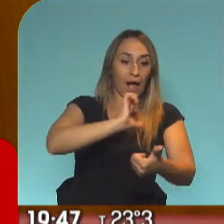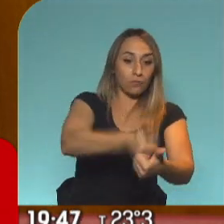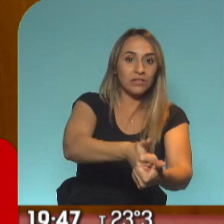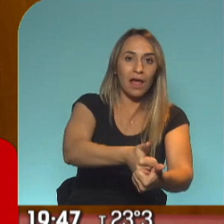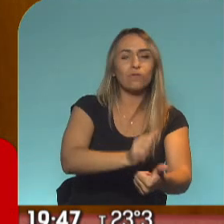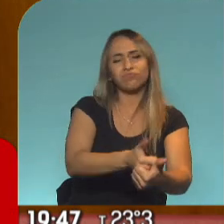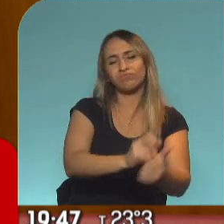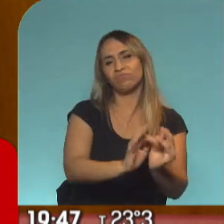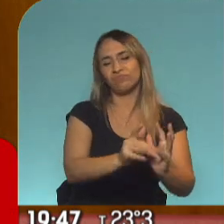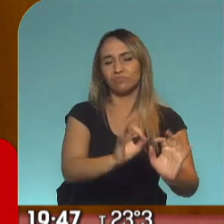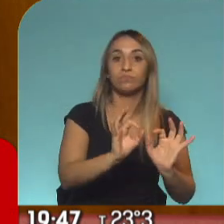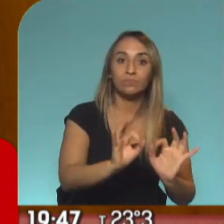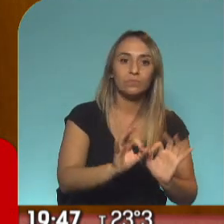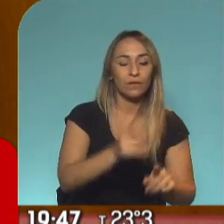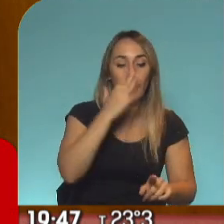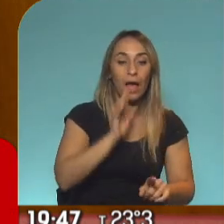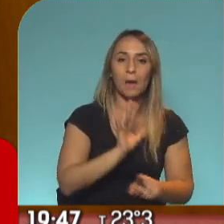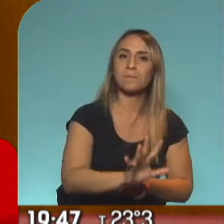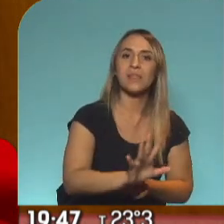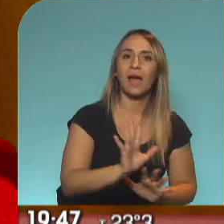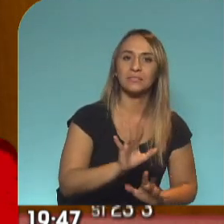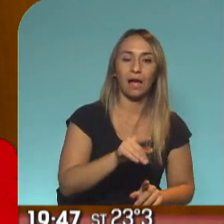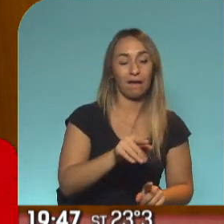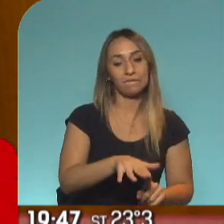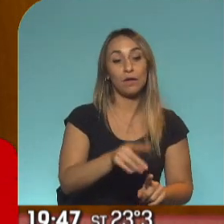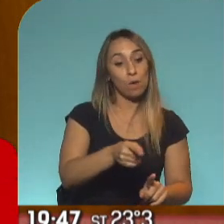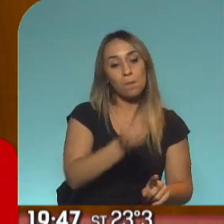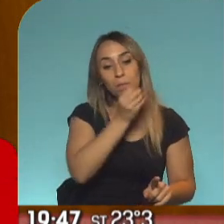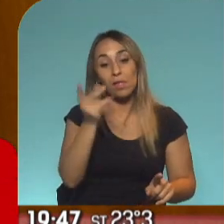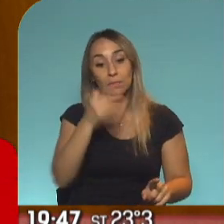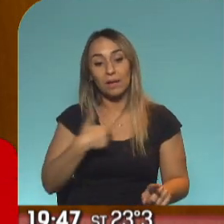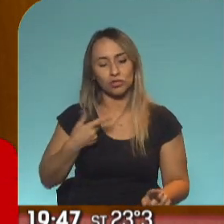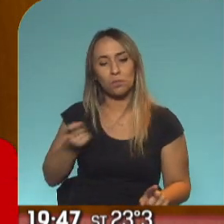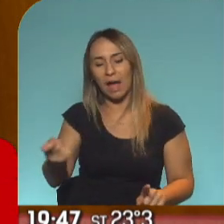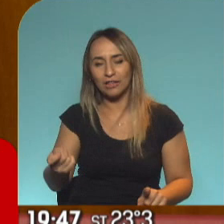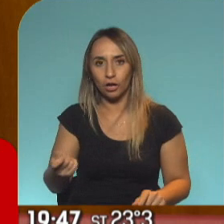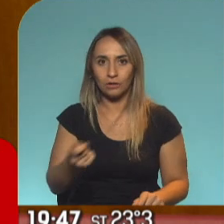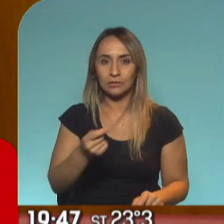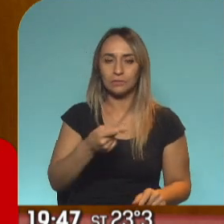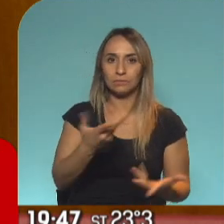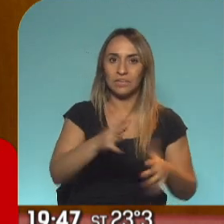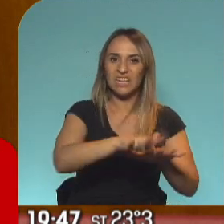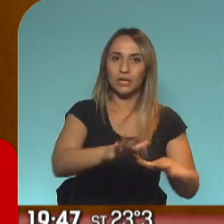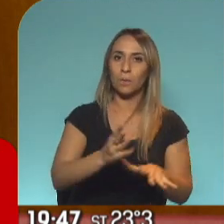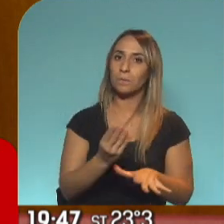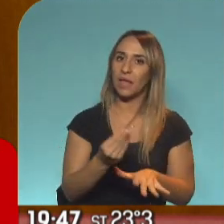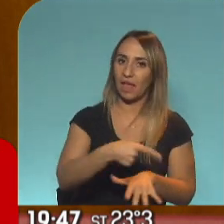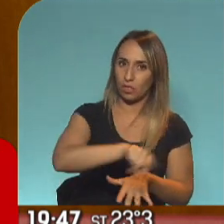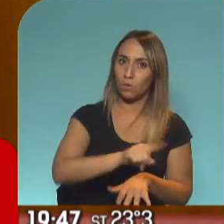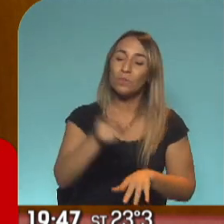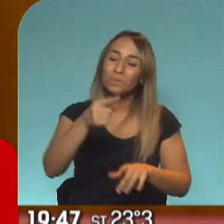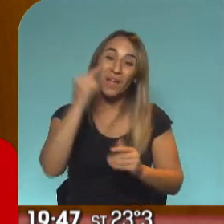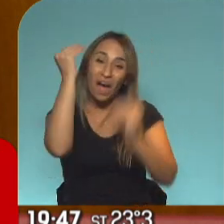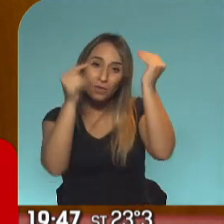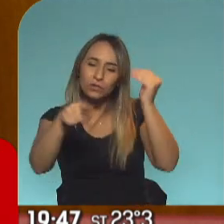a los niños diciendo, si vos le decís a tus papás, los voy a matar, si vos... Entonces eso también hay que tener mucho cuidado en el momento